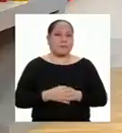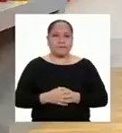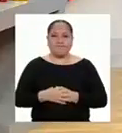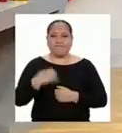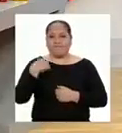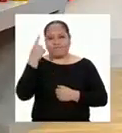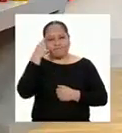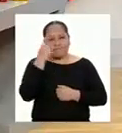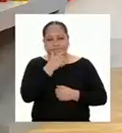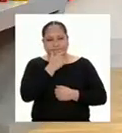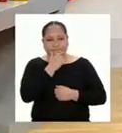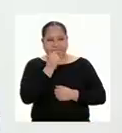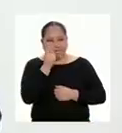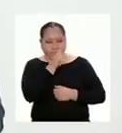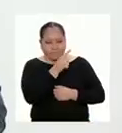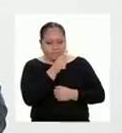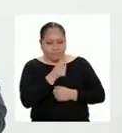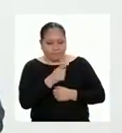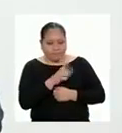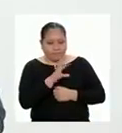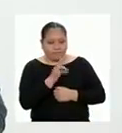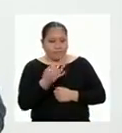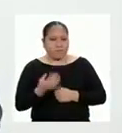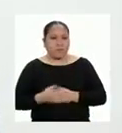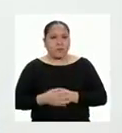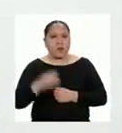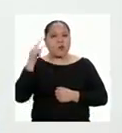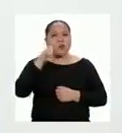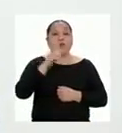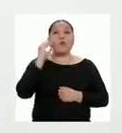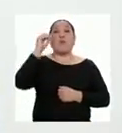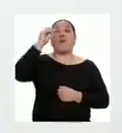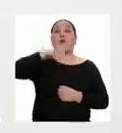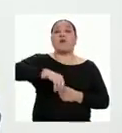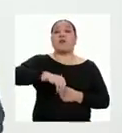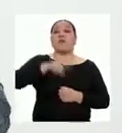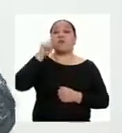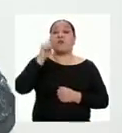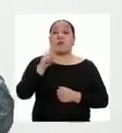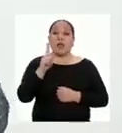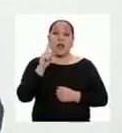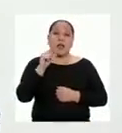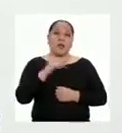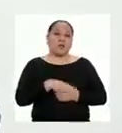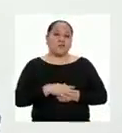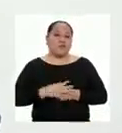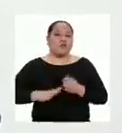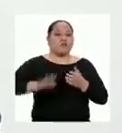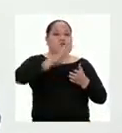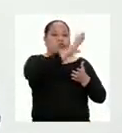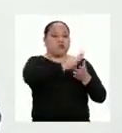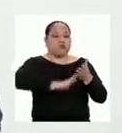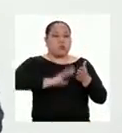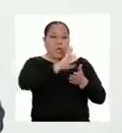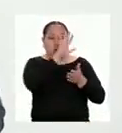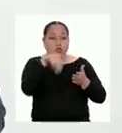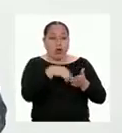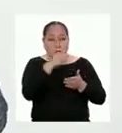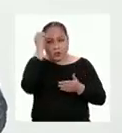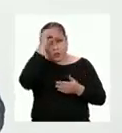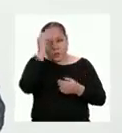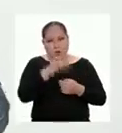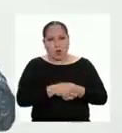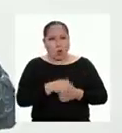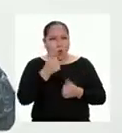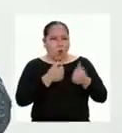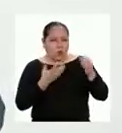no puedo encontrarla de forma explícita. ¿Por qué no propones una generalización en base a todas estas opiniones? ¿Qué